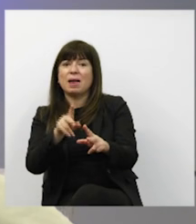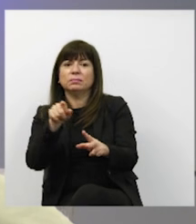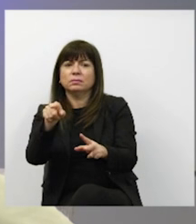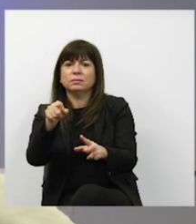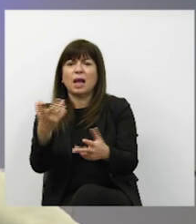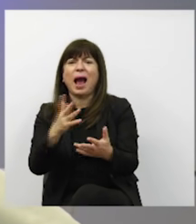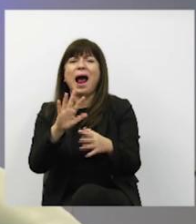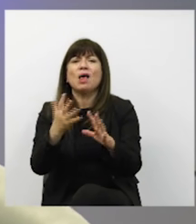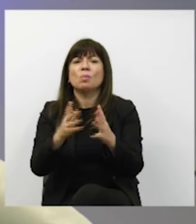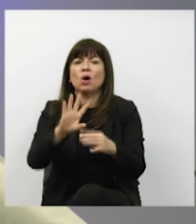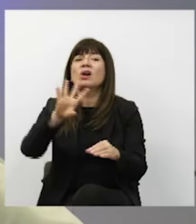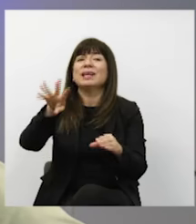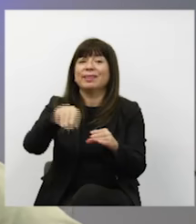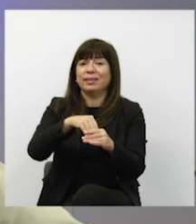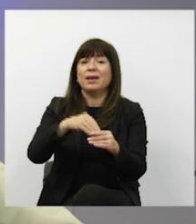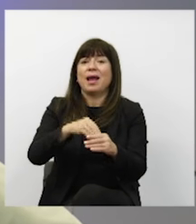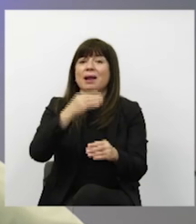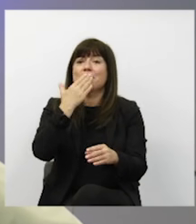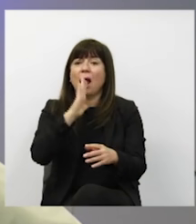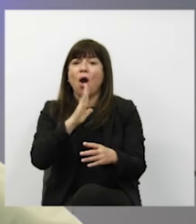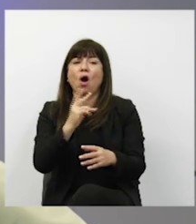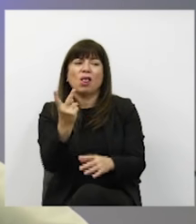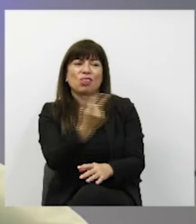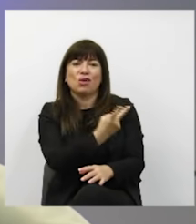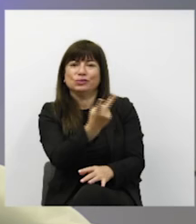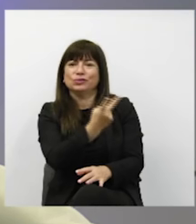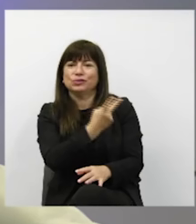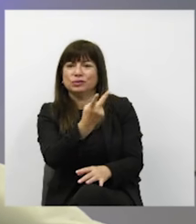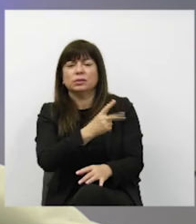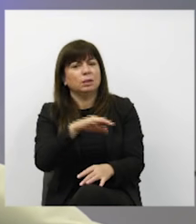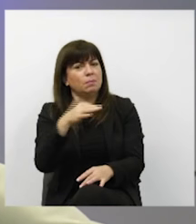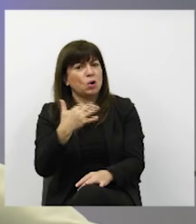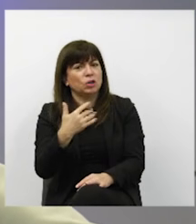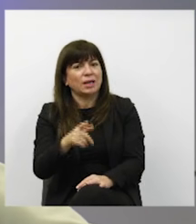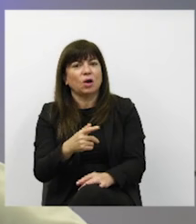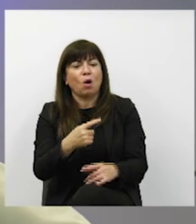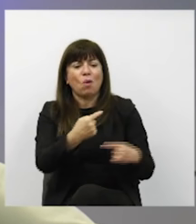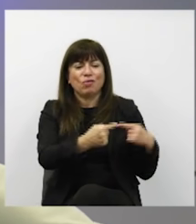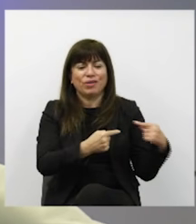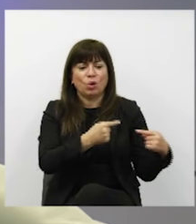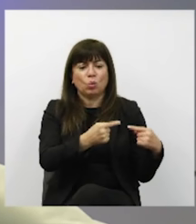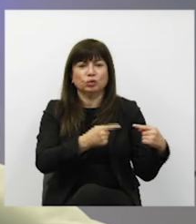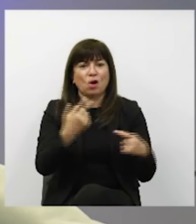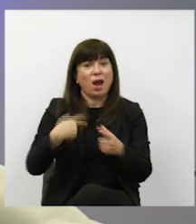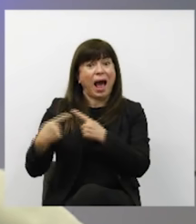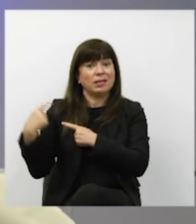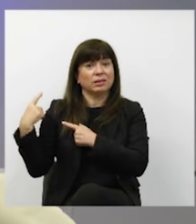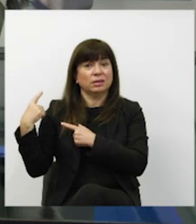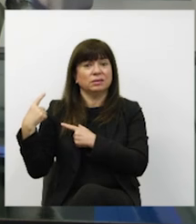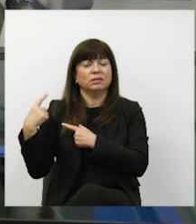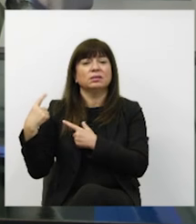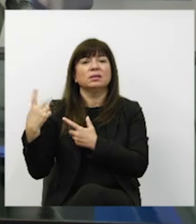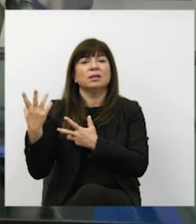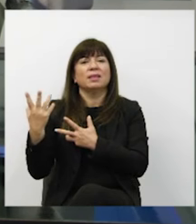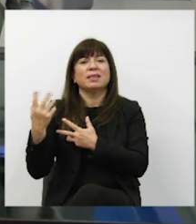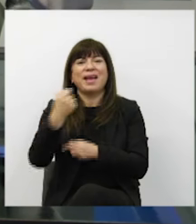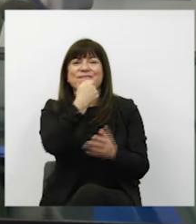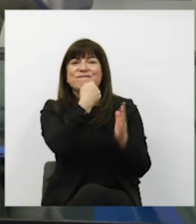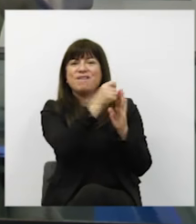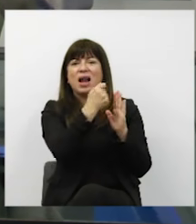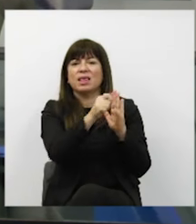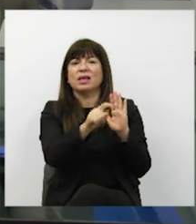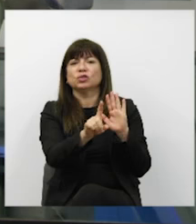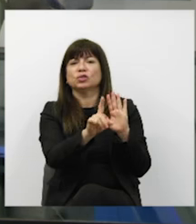permite quizás integrar, ¿no es cierto?, mejor estas dos cosas tan relevantes, como es la discusión que traíamos de la validación